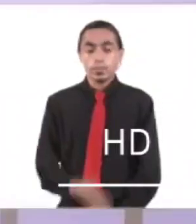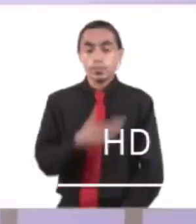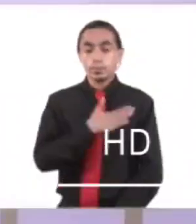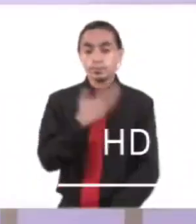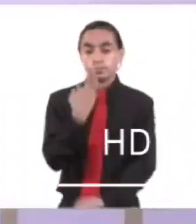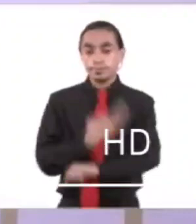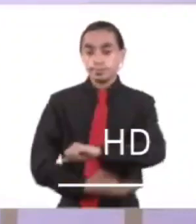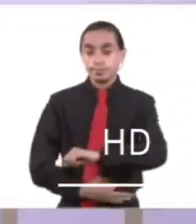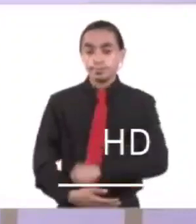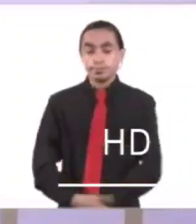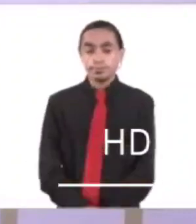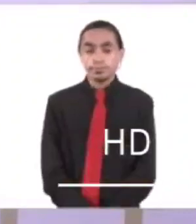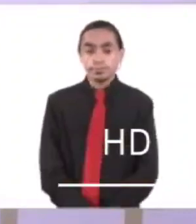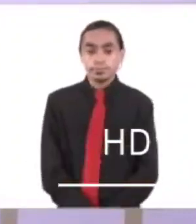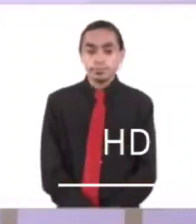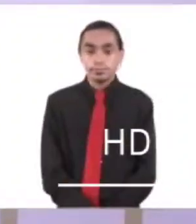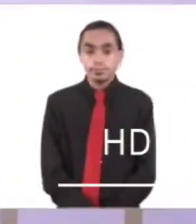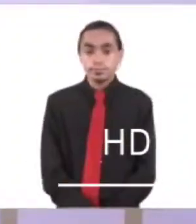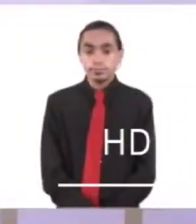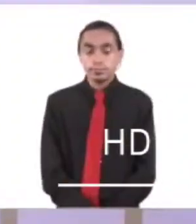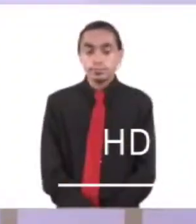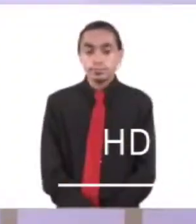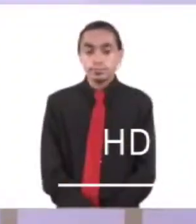Buenas tardes. Pues